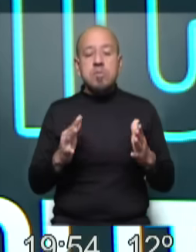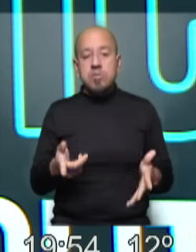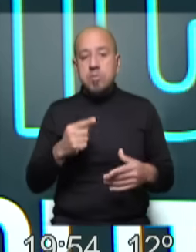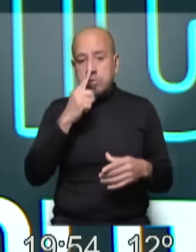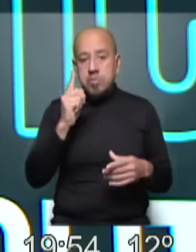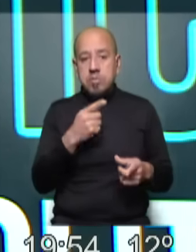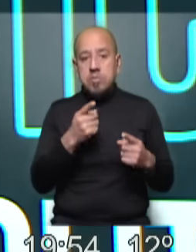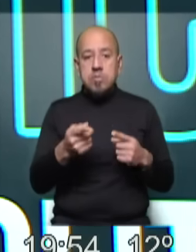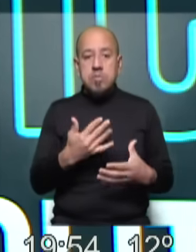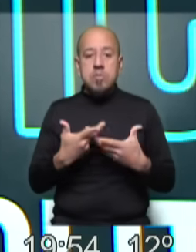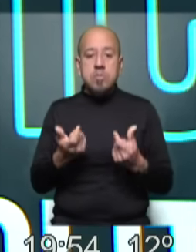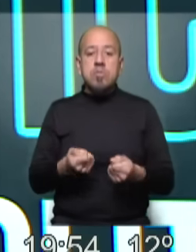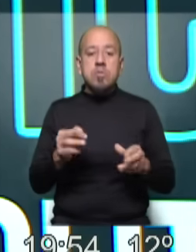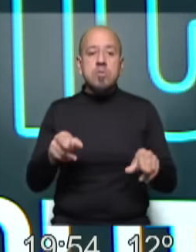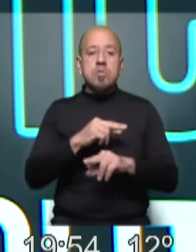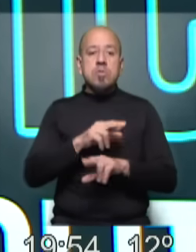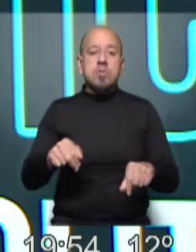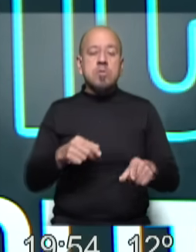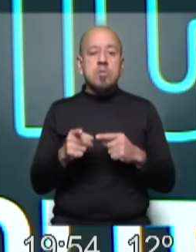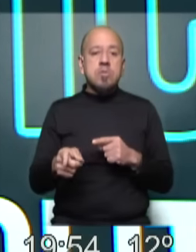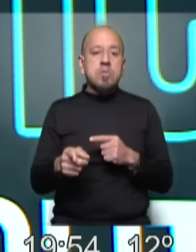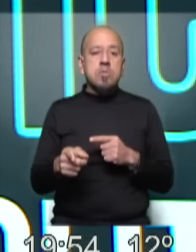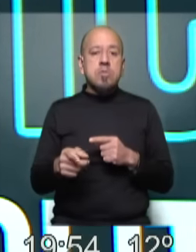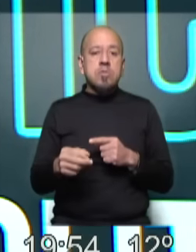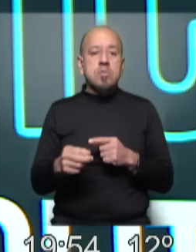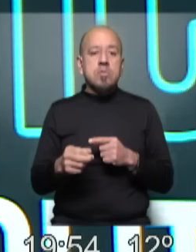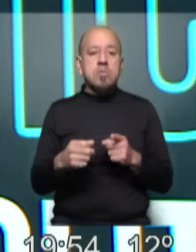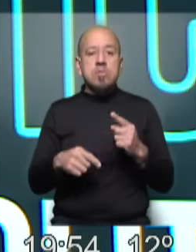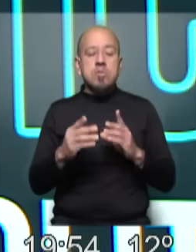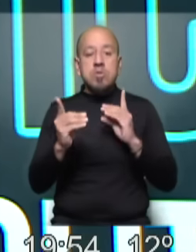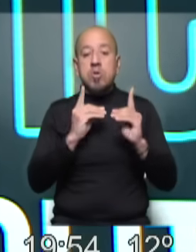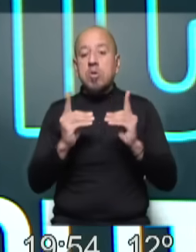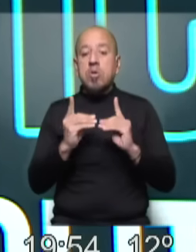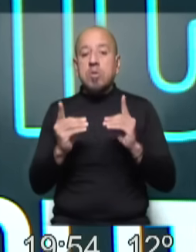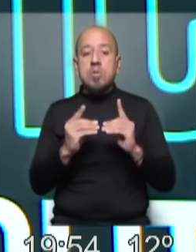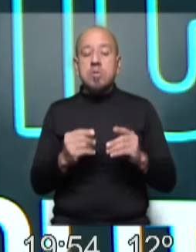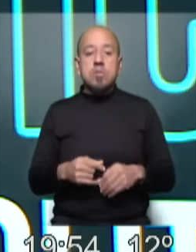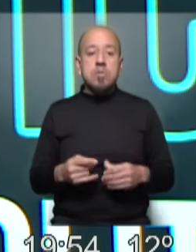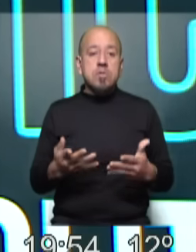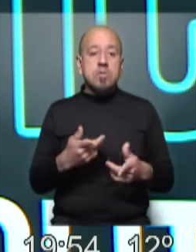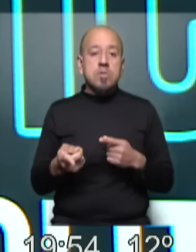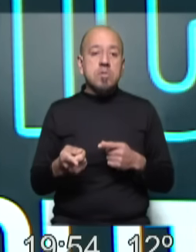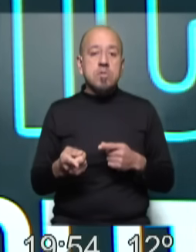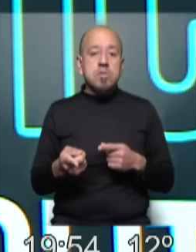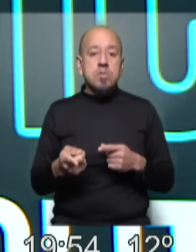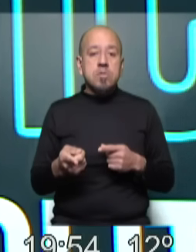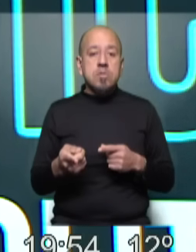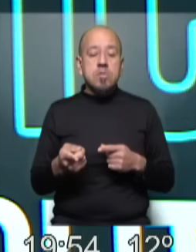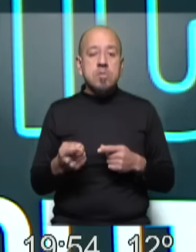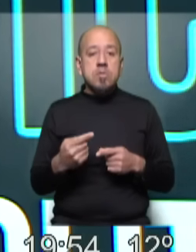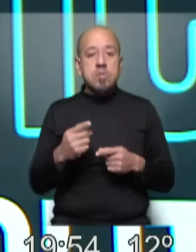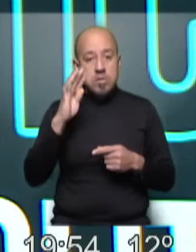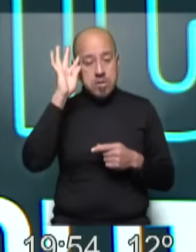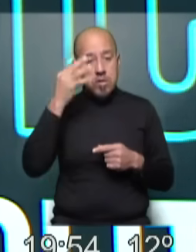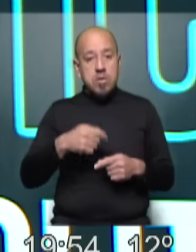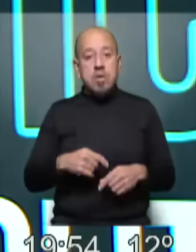declaración ni de apoyo ni de rechazo en función de los propi de las propias eh diálogos que probablemente haya eh creo que el silencio lo que